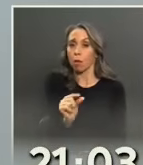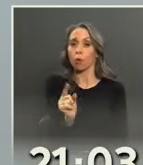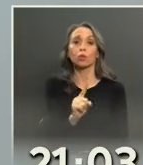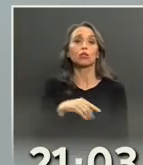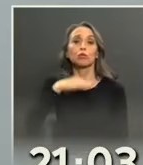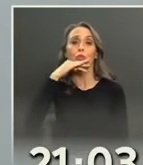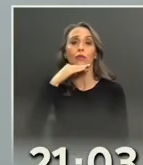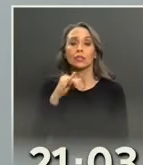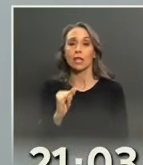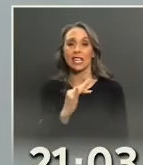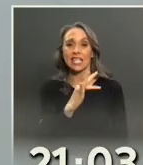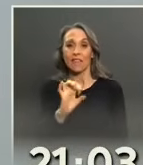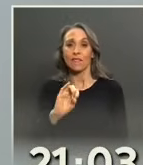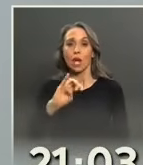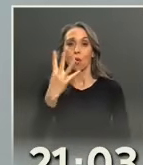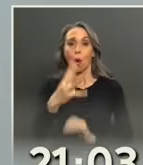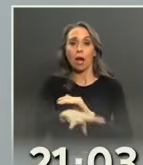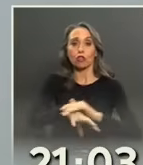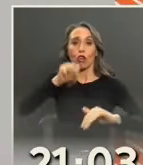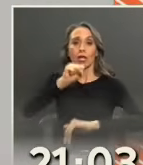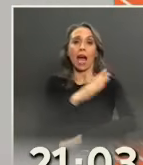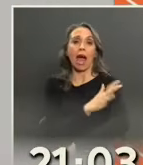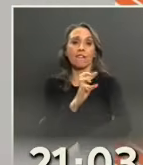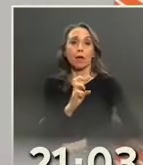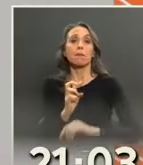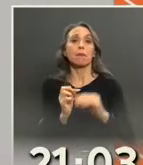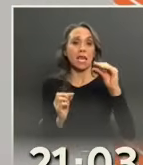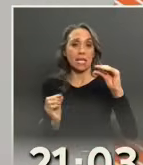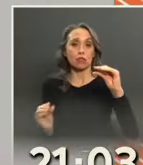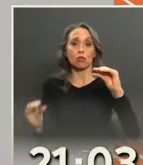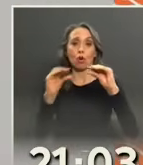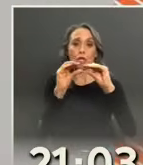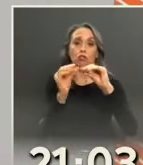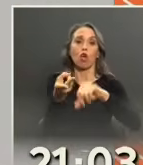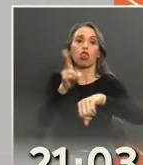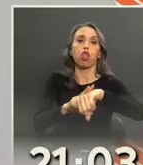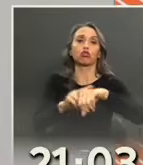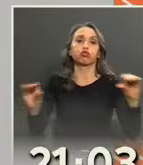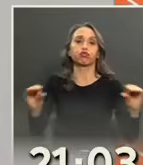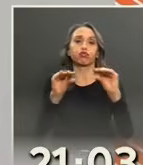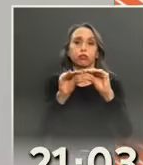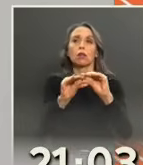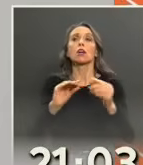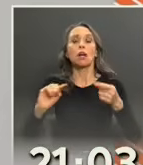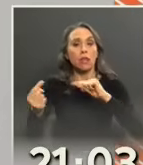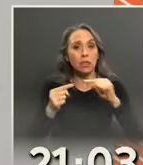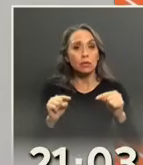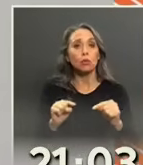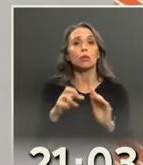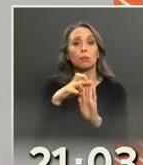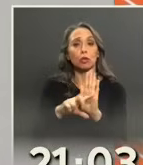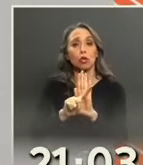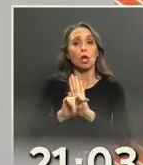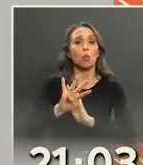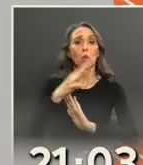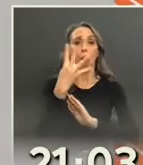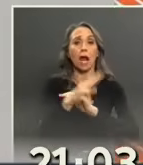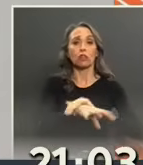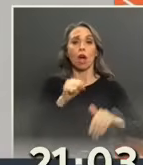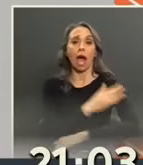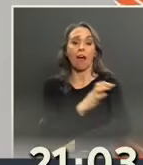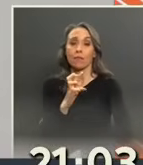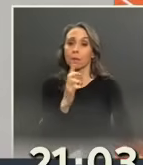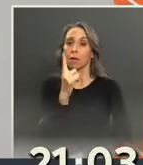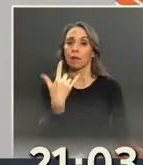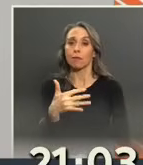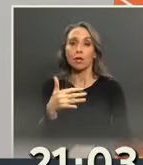el IFE y el cuarto retiro son complementarios. Nosotros estamos absolutamente abiertos a poder discutir este cuarto retiro, pero yo creo que es esencial que